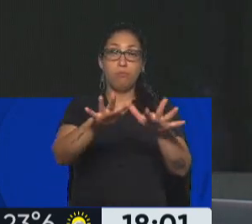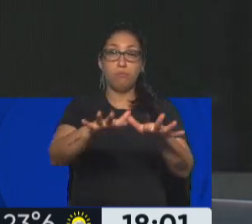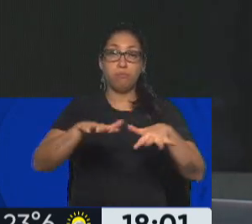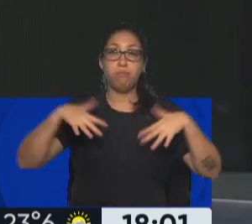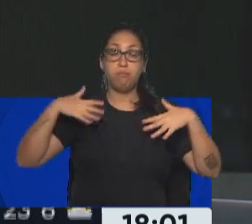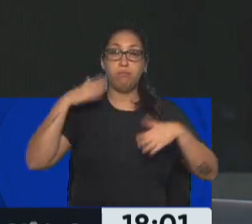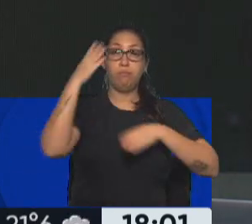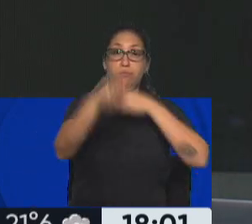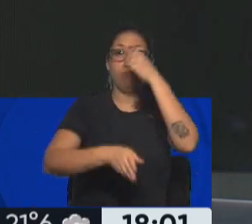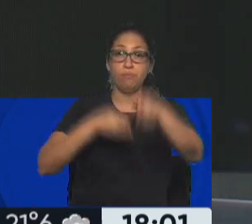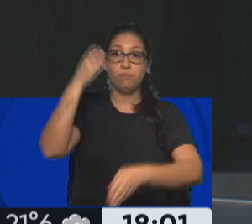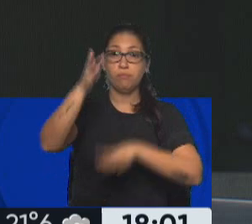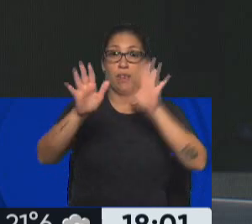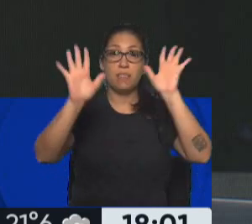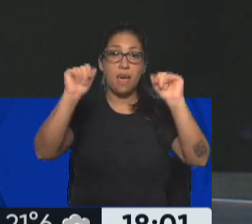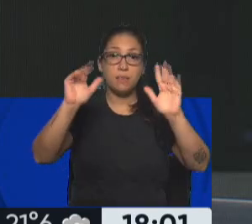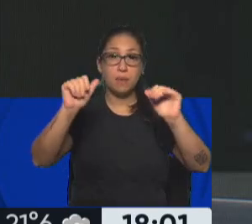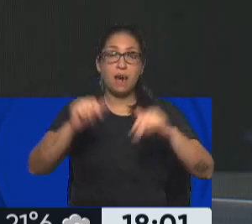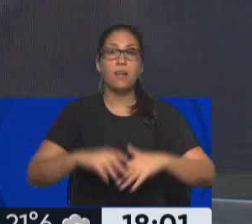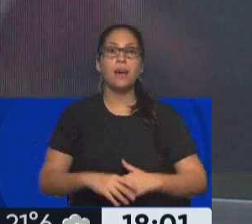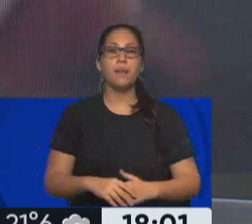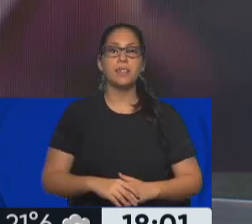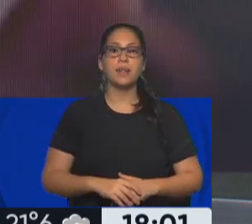a seguir despidiendo. Un